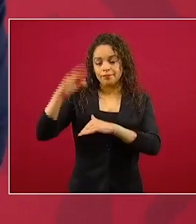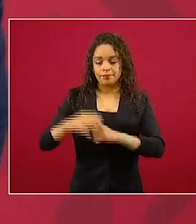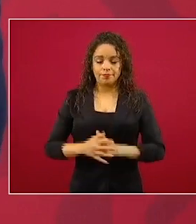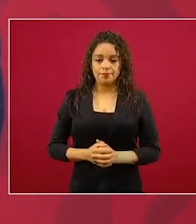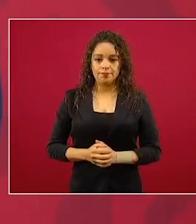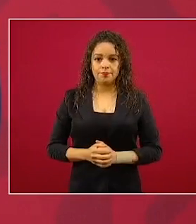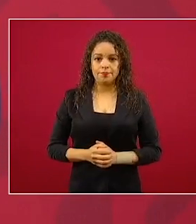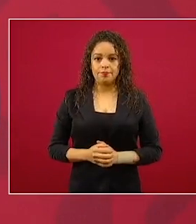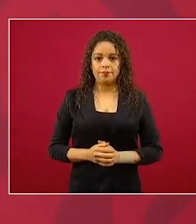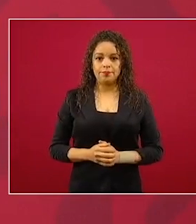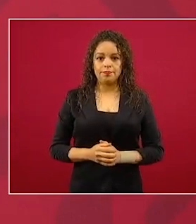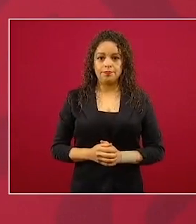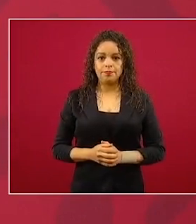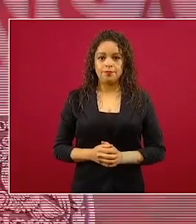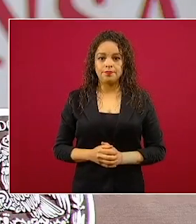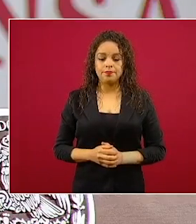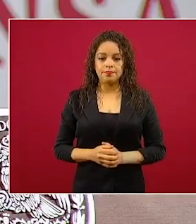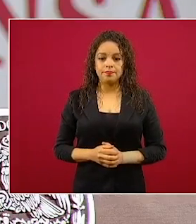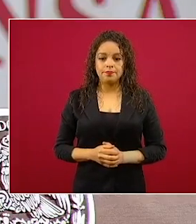sea